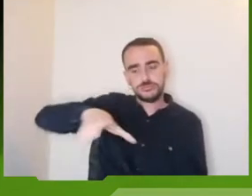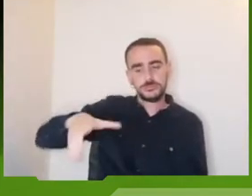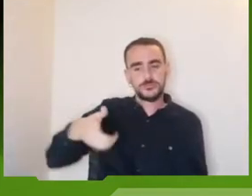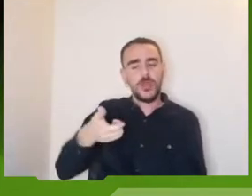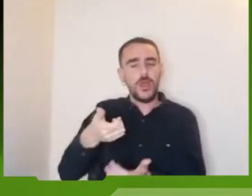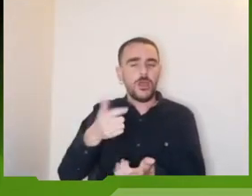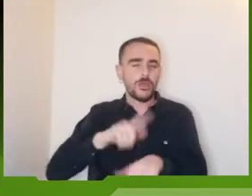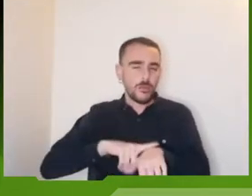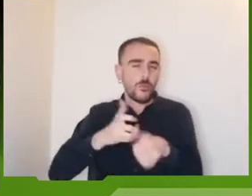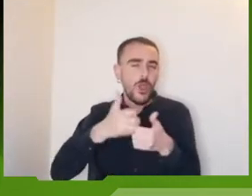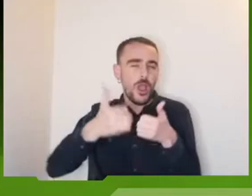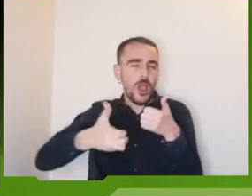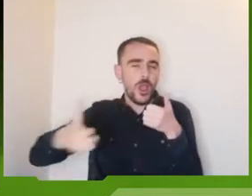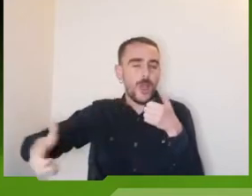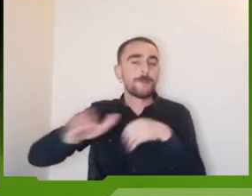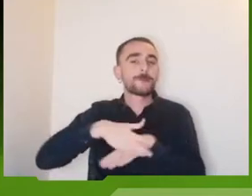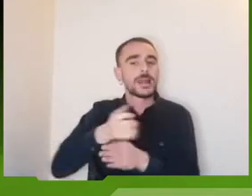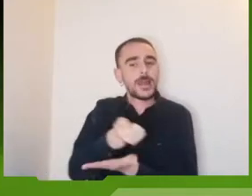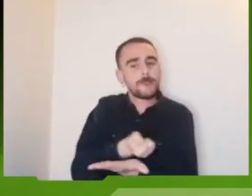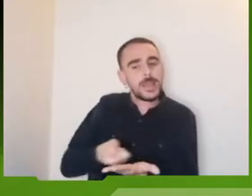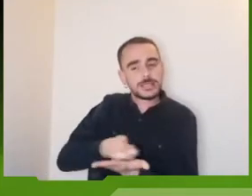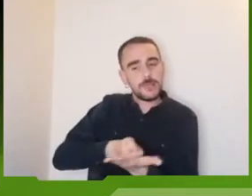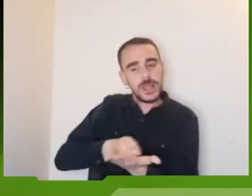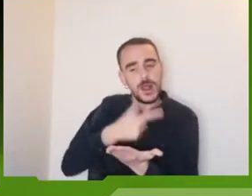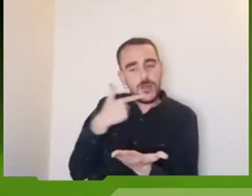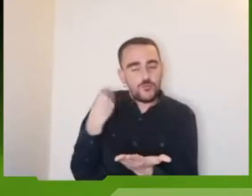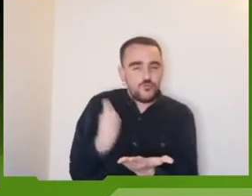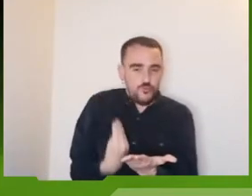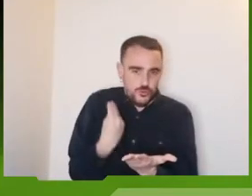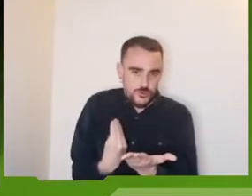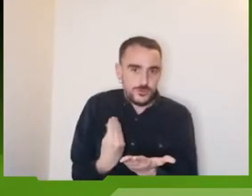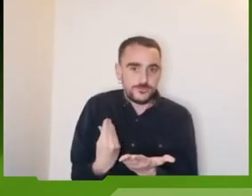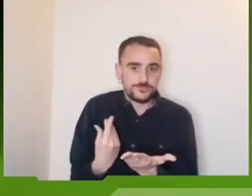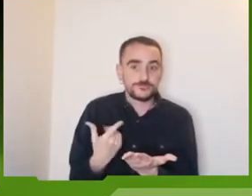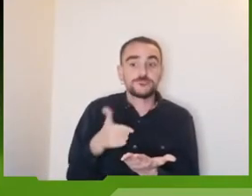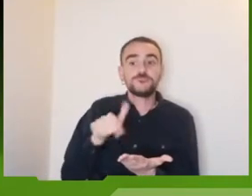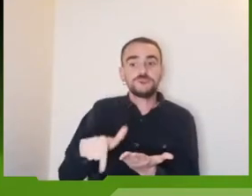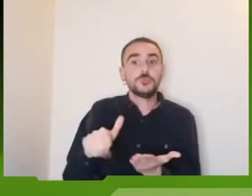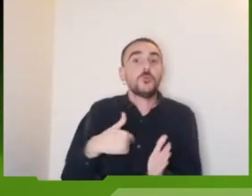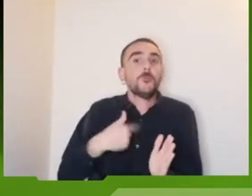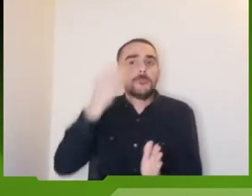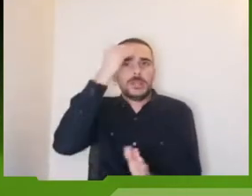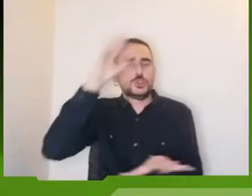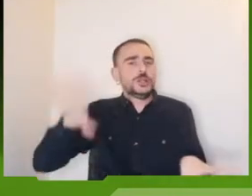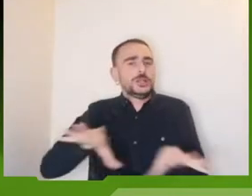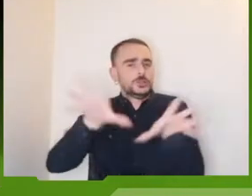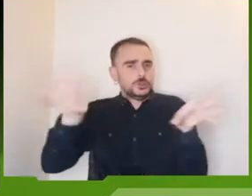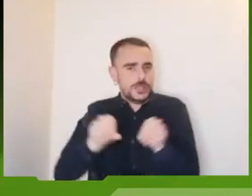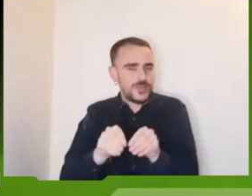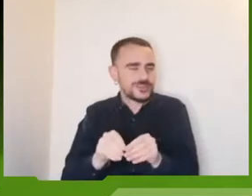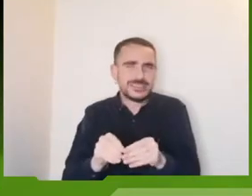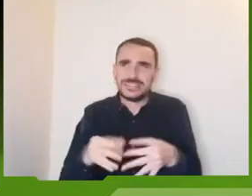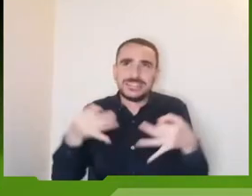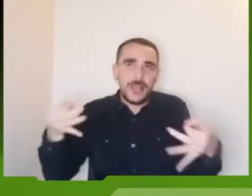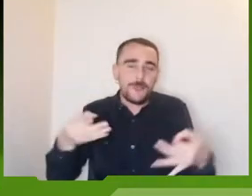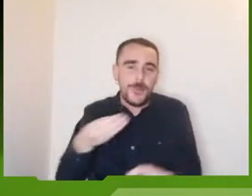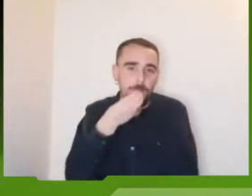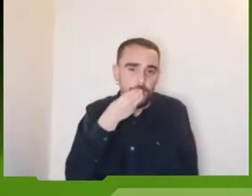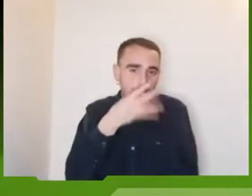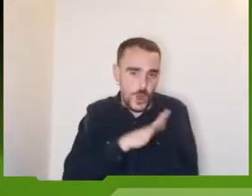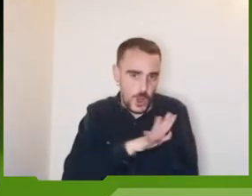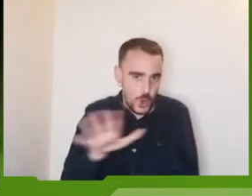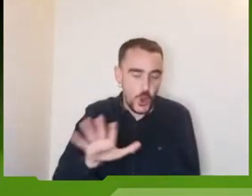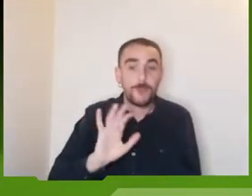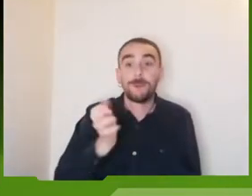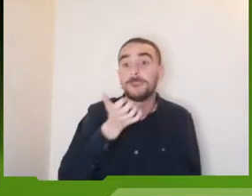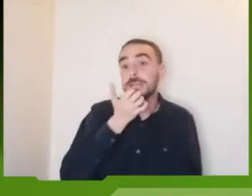Bueno, que queda bueno de todas formas, pero son pequeñas cosas que yo creo que si las tienes todas en cuenta es lo que marca